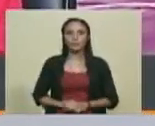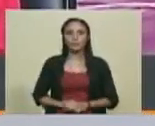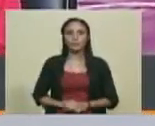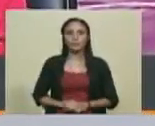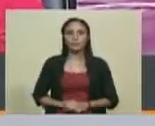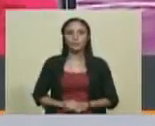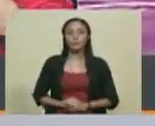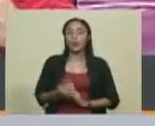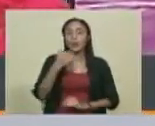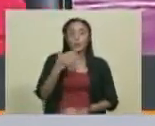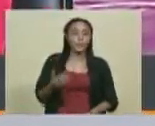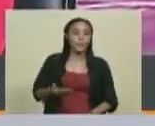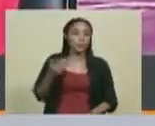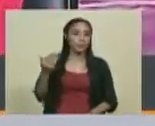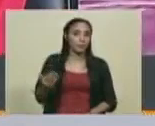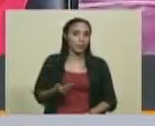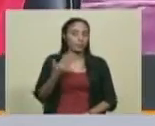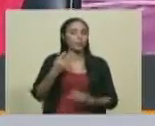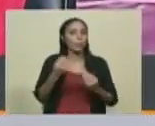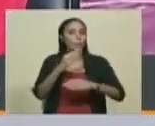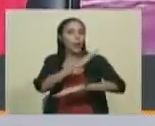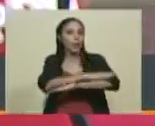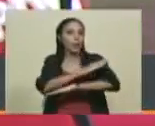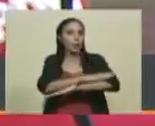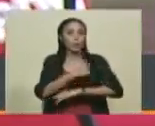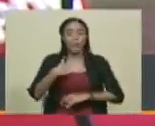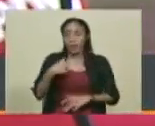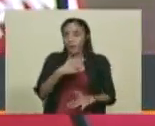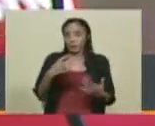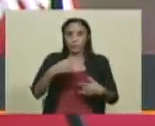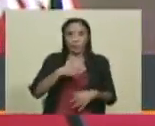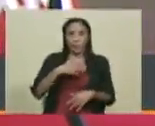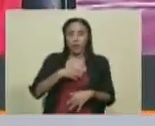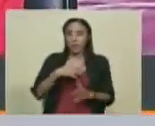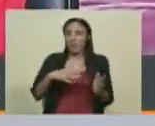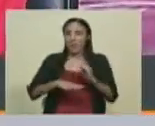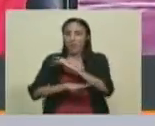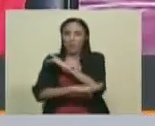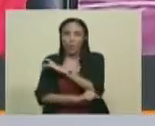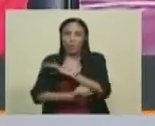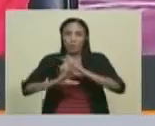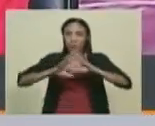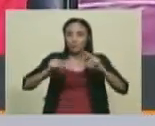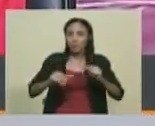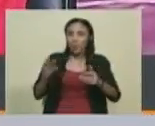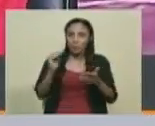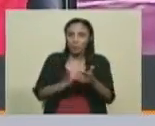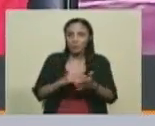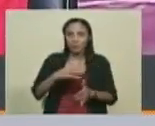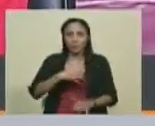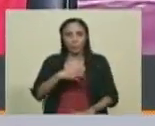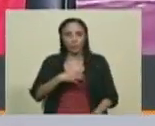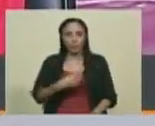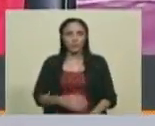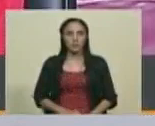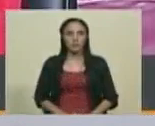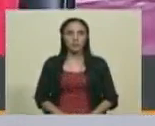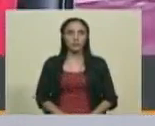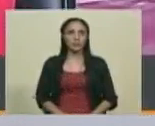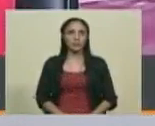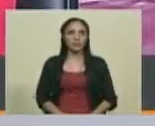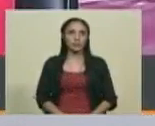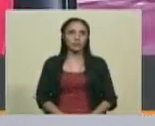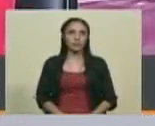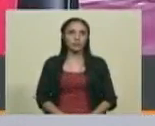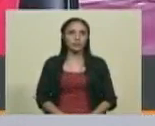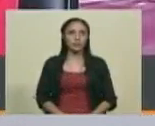parte fundamental de la conducta. Aquí no pueden haber bandidos, aquí no pueden haber ladrones, aquí no pueden haber quienes se lleven los